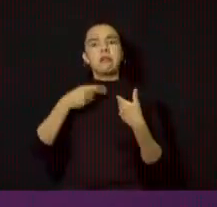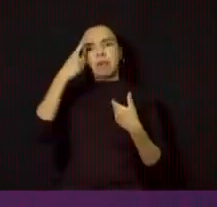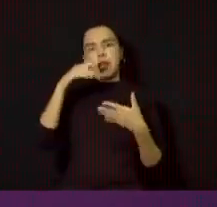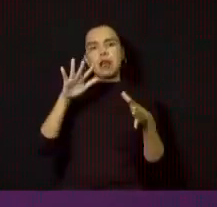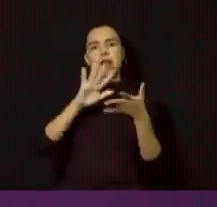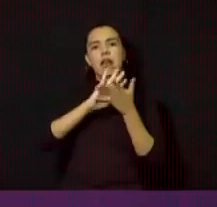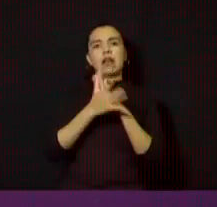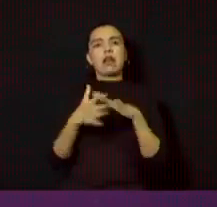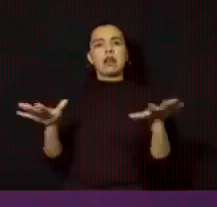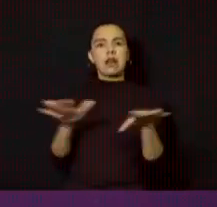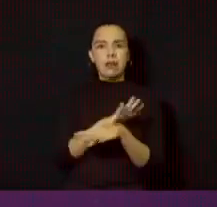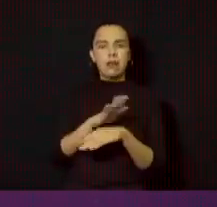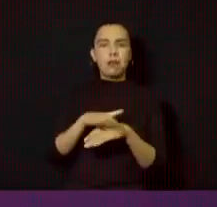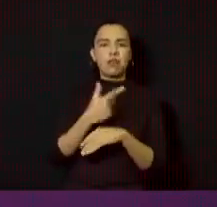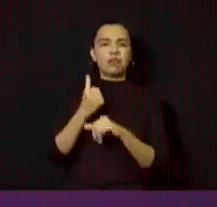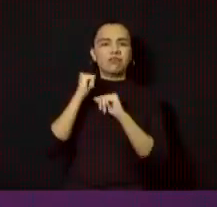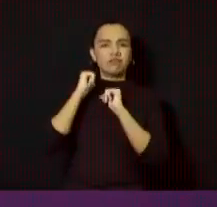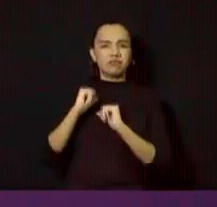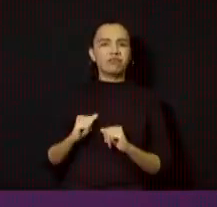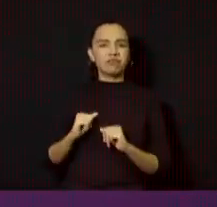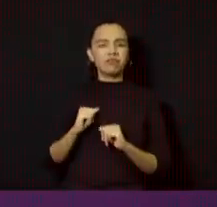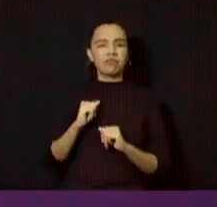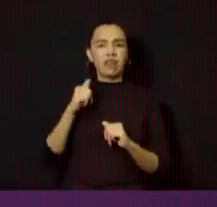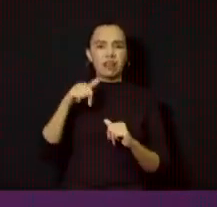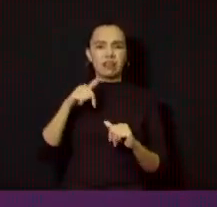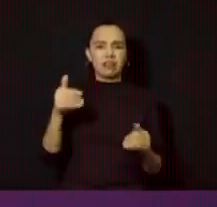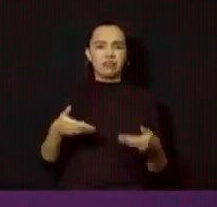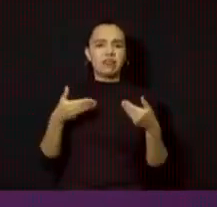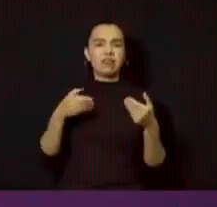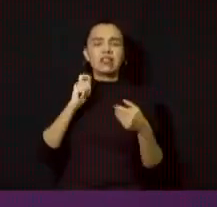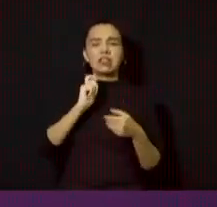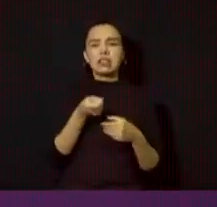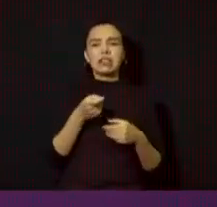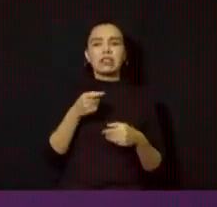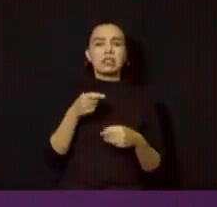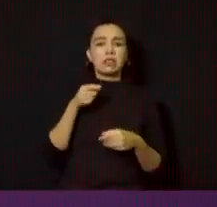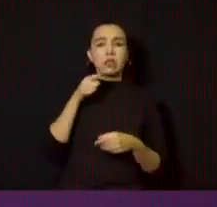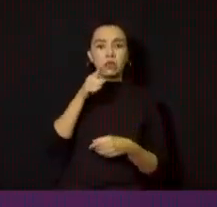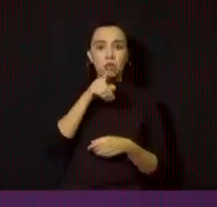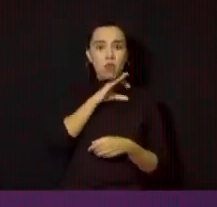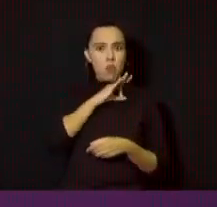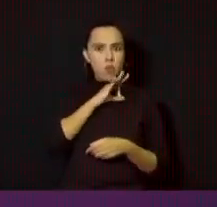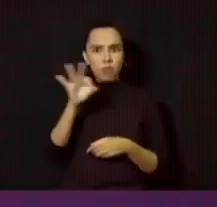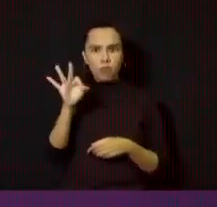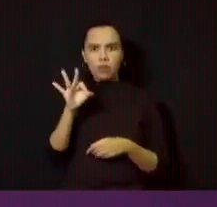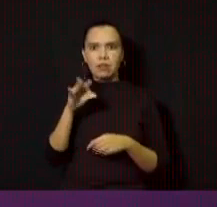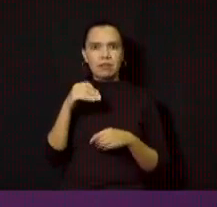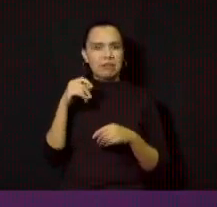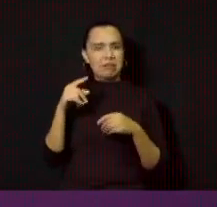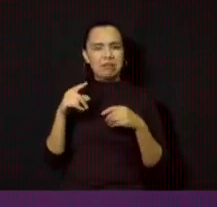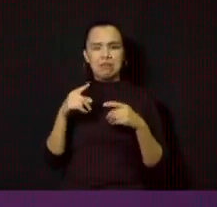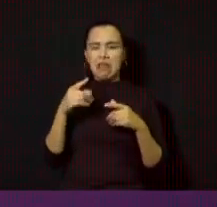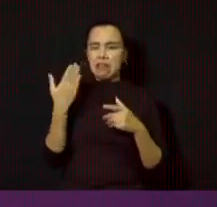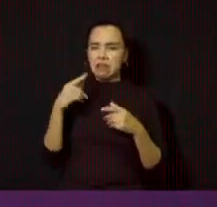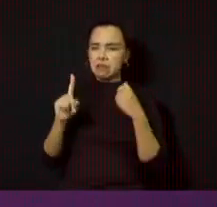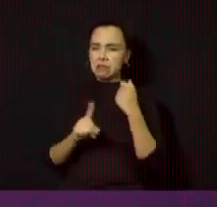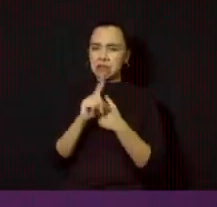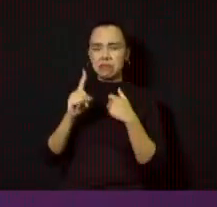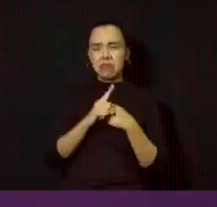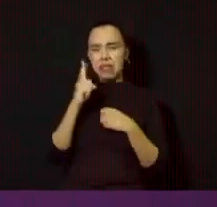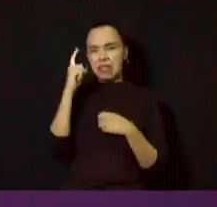Porque principalmente lo que más nos motiva de ti, Jacinto, es que si tú pudiste, a pesar de todas esas carencias y todas